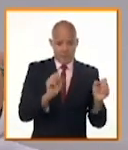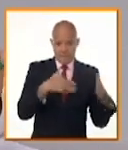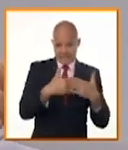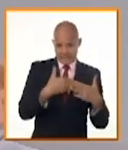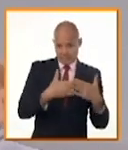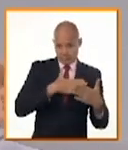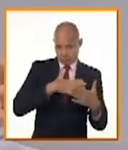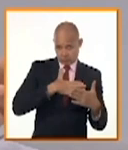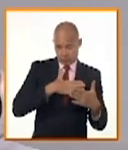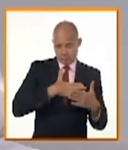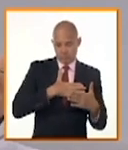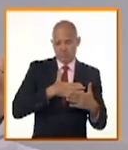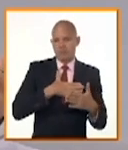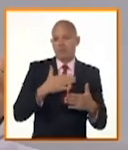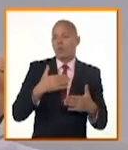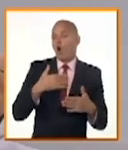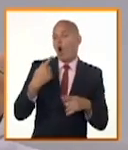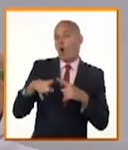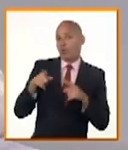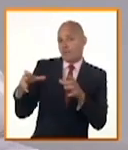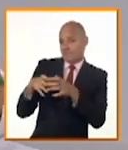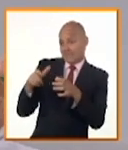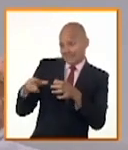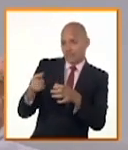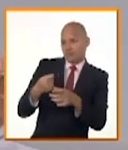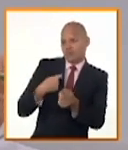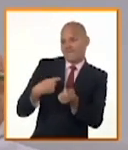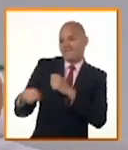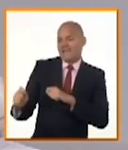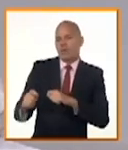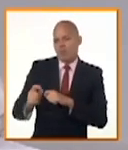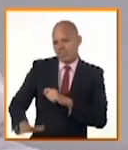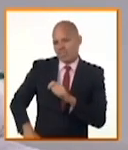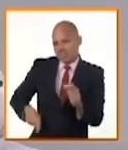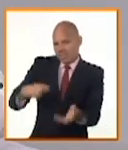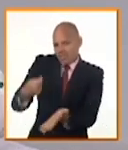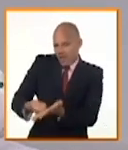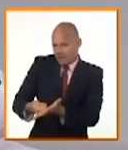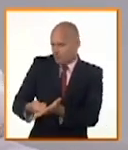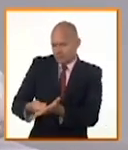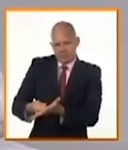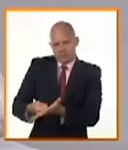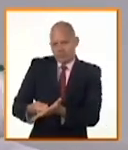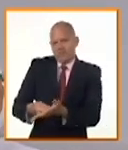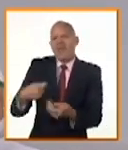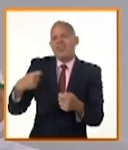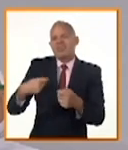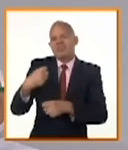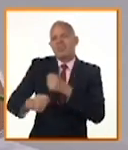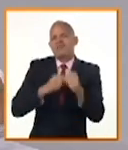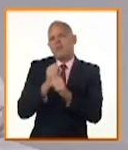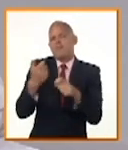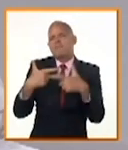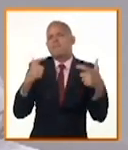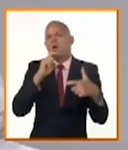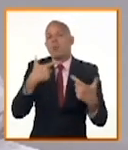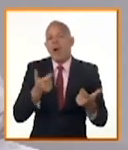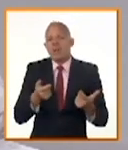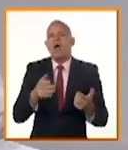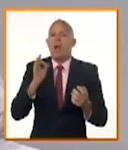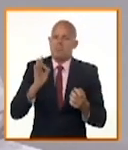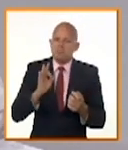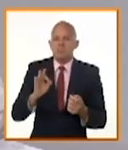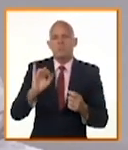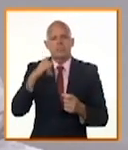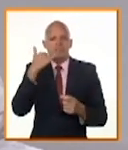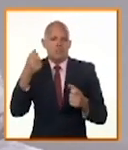algunas limitantes bueno los presidentes los bancos bajo estar solución También tienen la posibilidad de una gradualidad también ir resolviendo esos problemas pero llevar